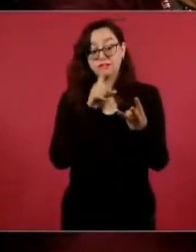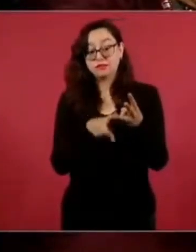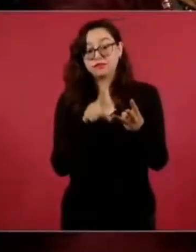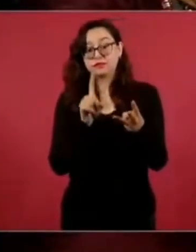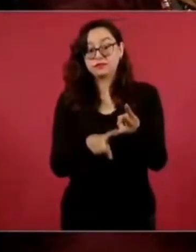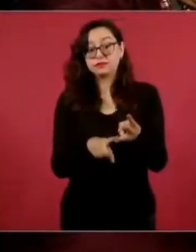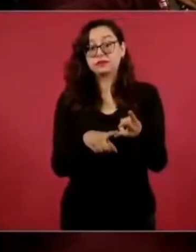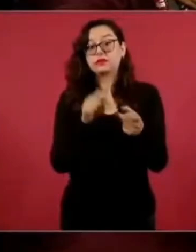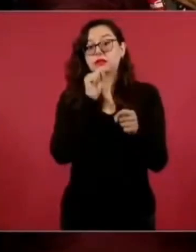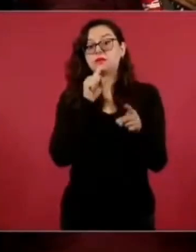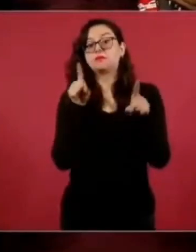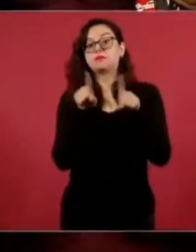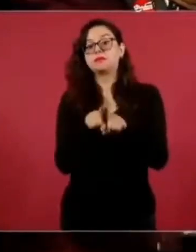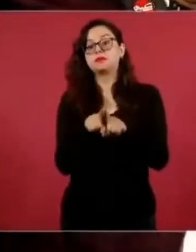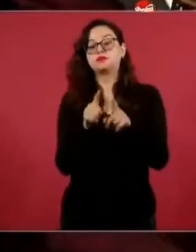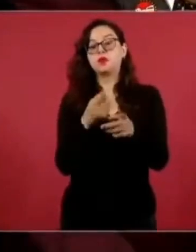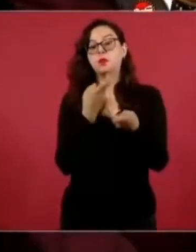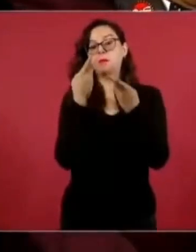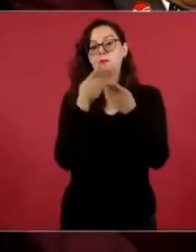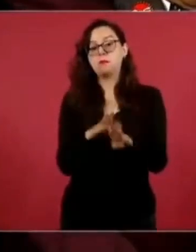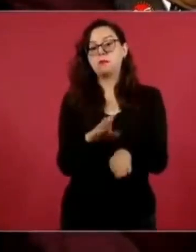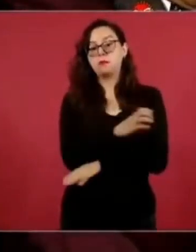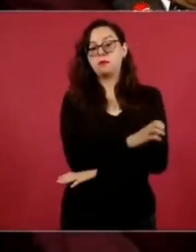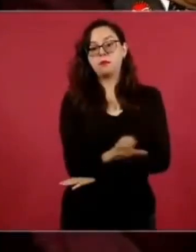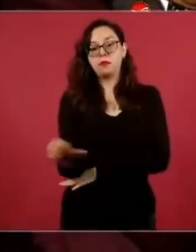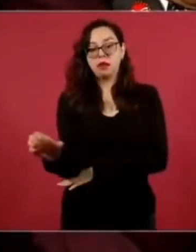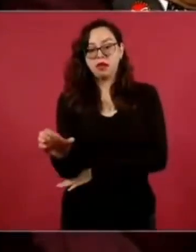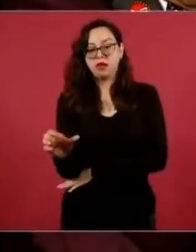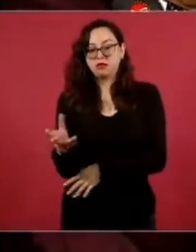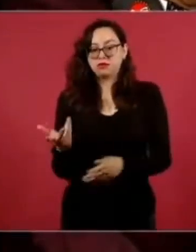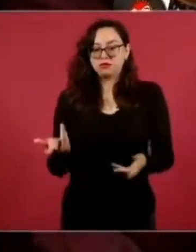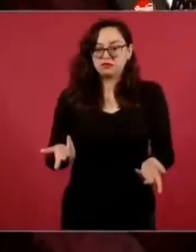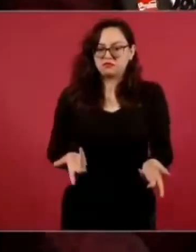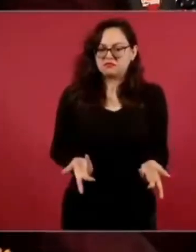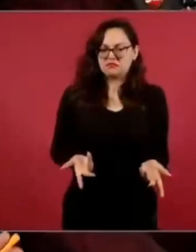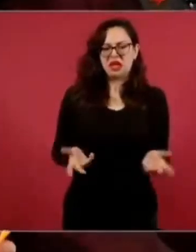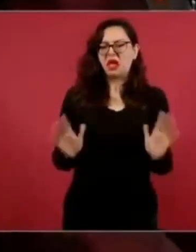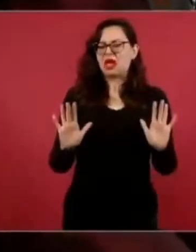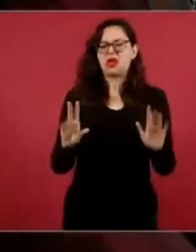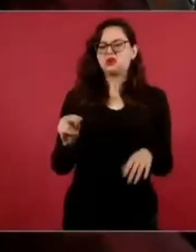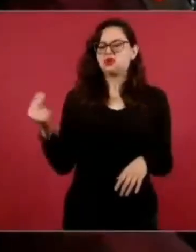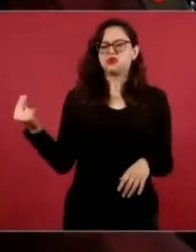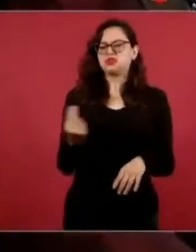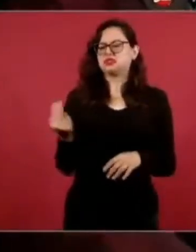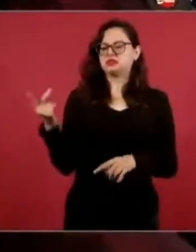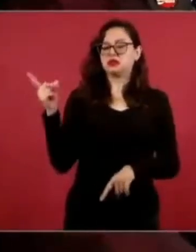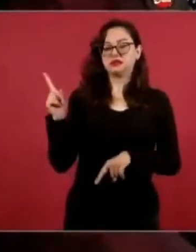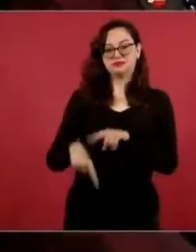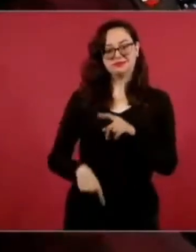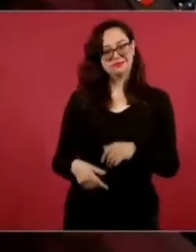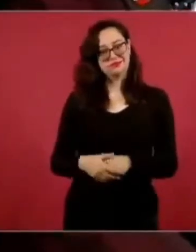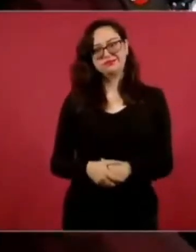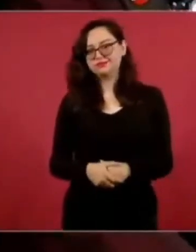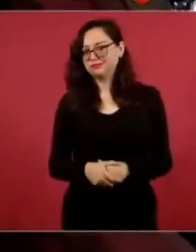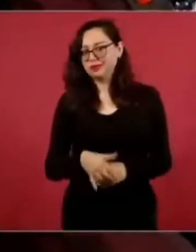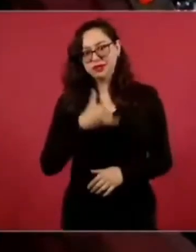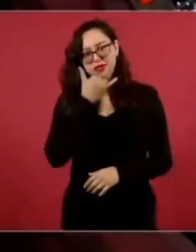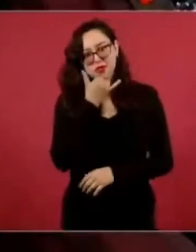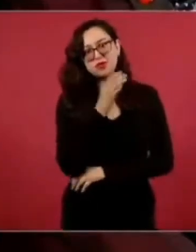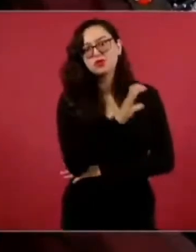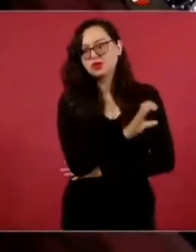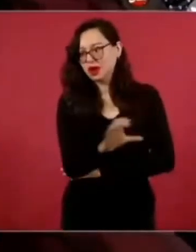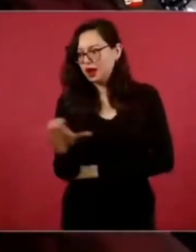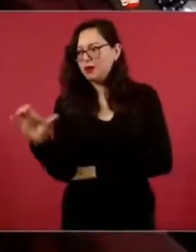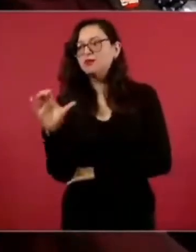financiera rural, que pues tampoco podemos decir que es algo que no funciona, los campesinos necesitan